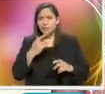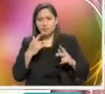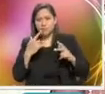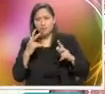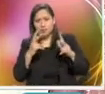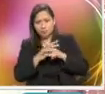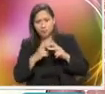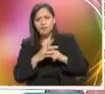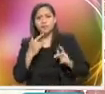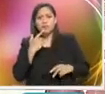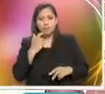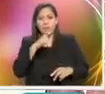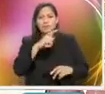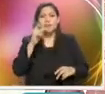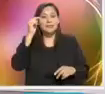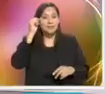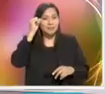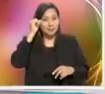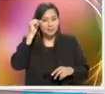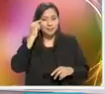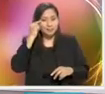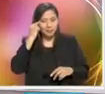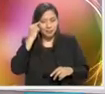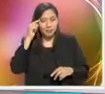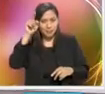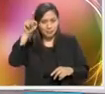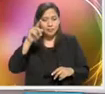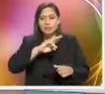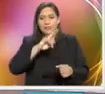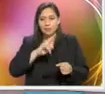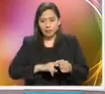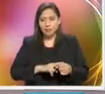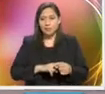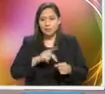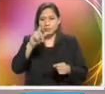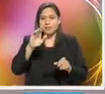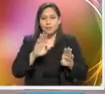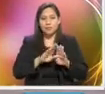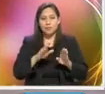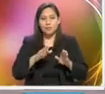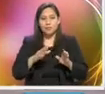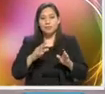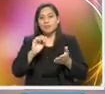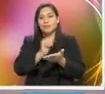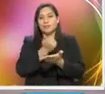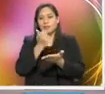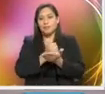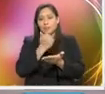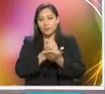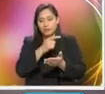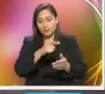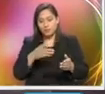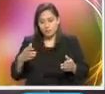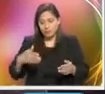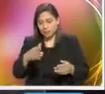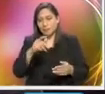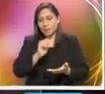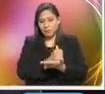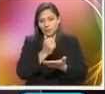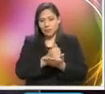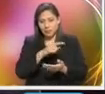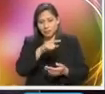que son originarios de Asia y que se daban de manera natural, o siguen dando en los cultivos de arroz, ¿no? Ahí es donde ellos